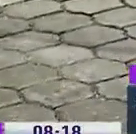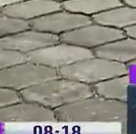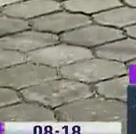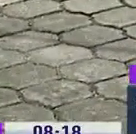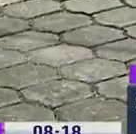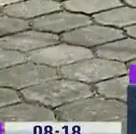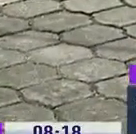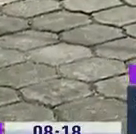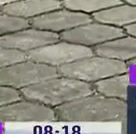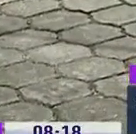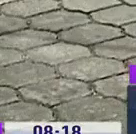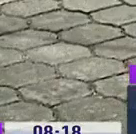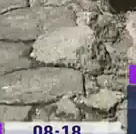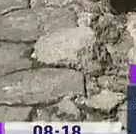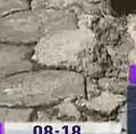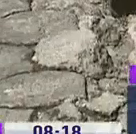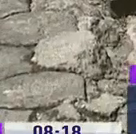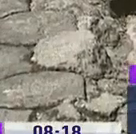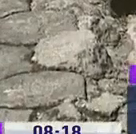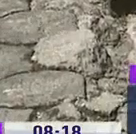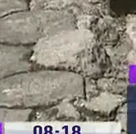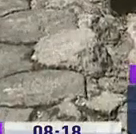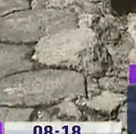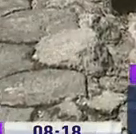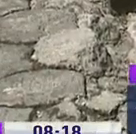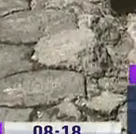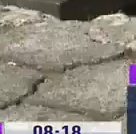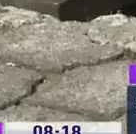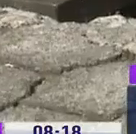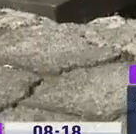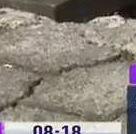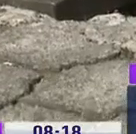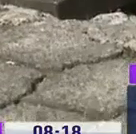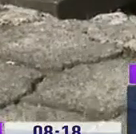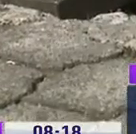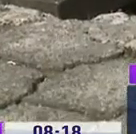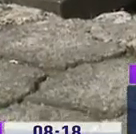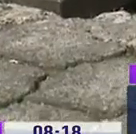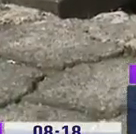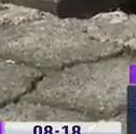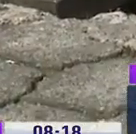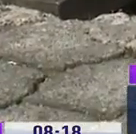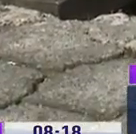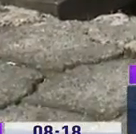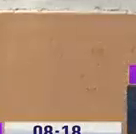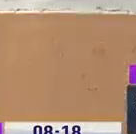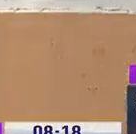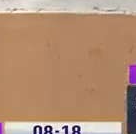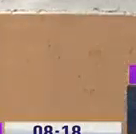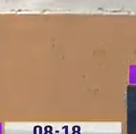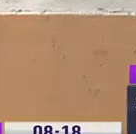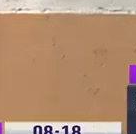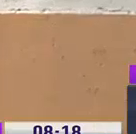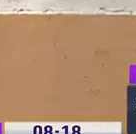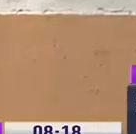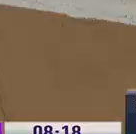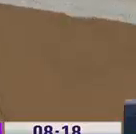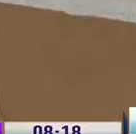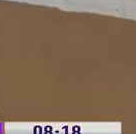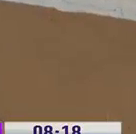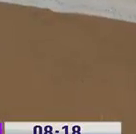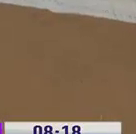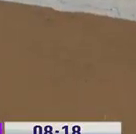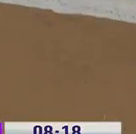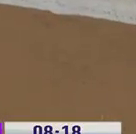en la Argelia Media se reparó una alcantarilla que había provocado un tremendo hueco en la calle. Por supuesto,